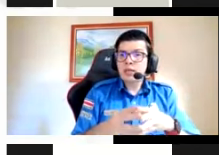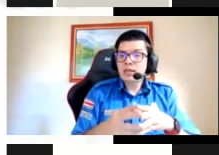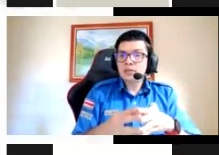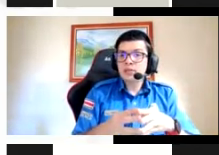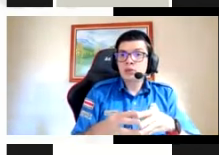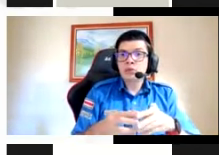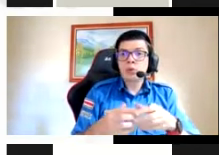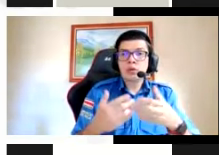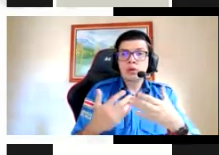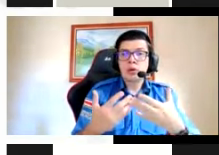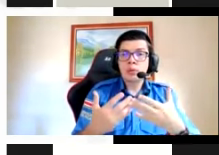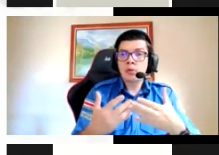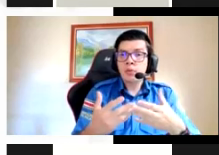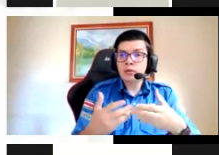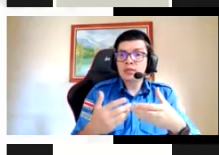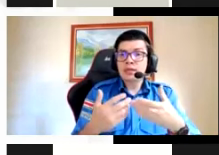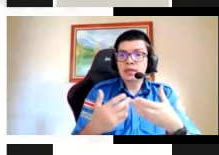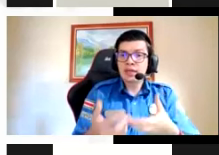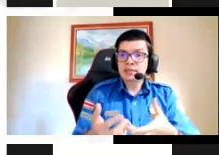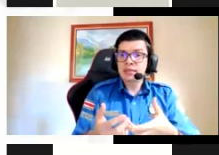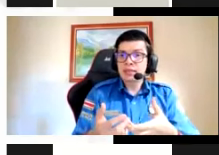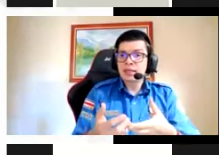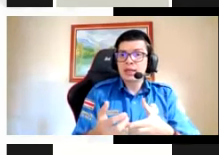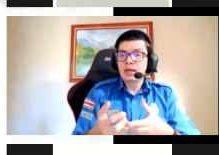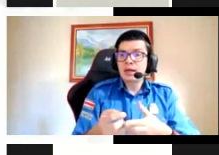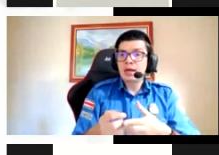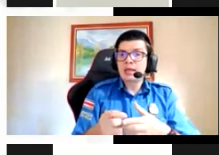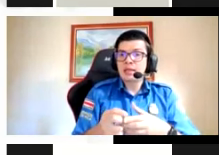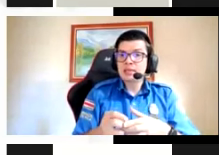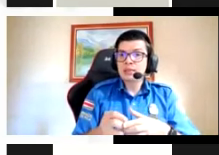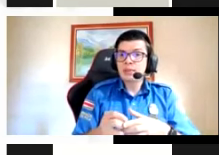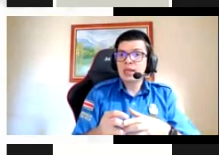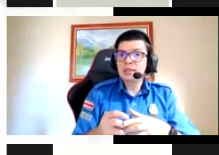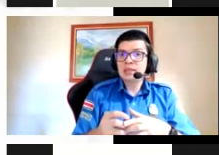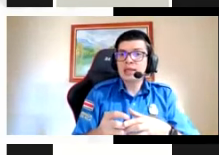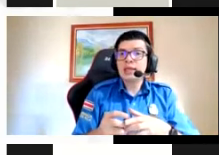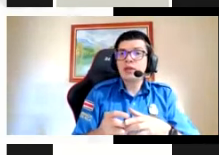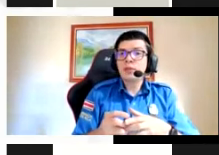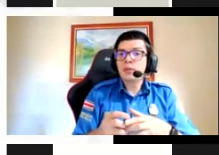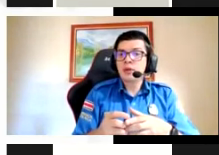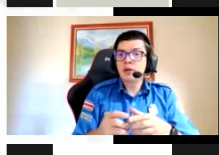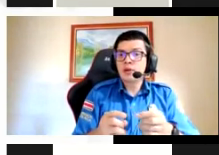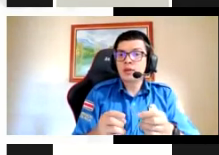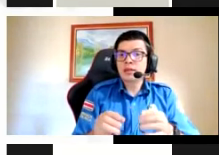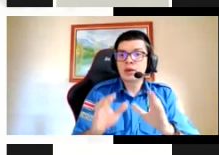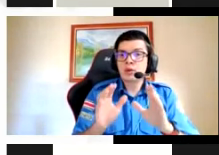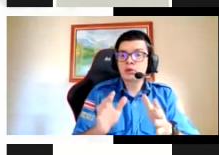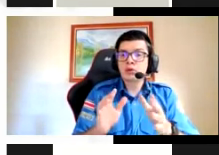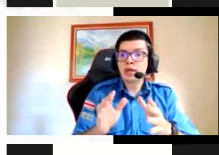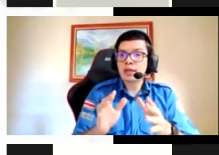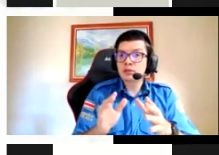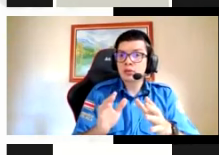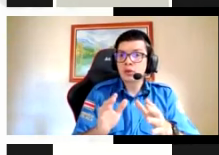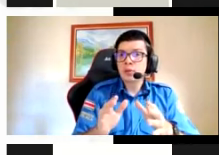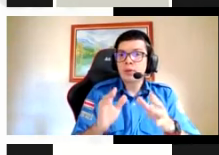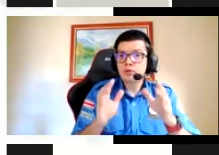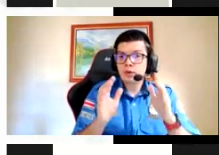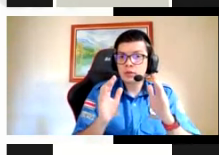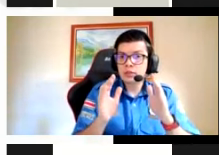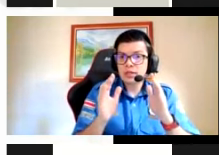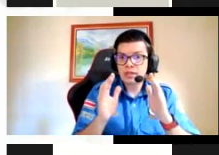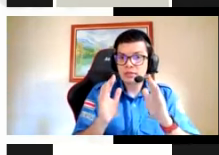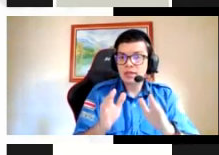¿Cómo atendemos eso? Cuando el cuerpo de bomberos ingresa a atender esa emergencia, ¿qué es lo primero que va a intentar? Controlar esto. Pero